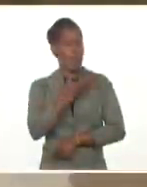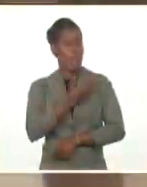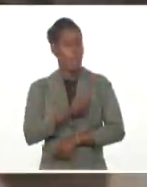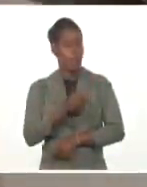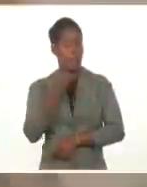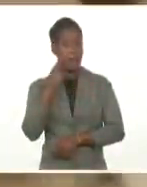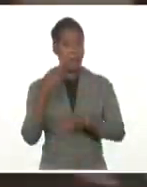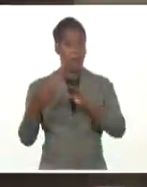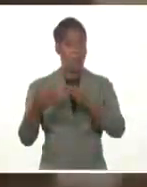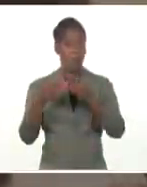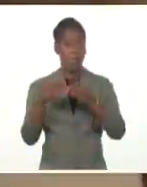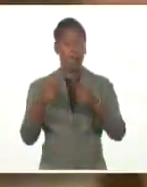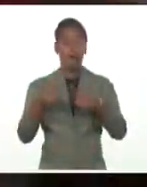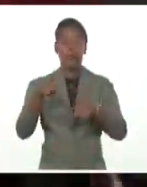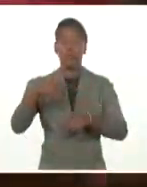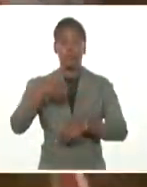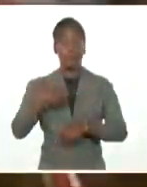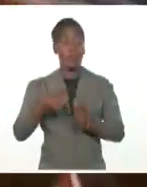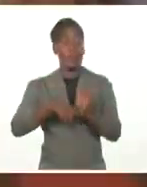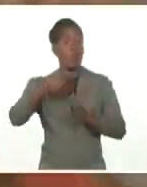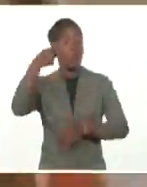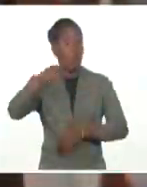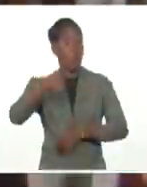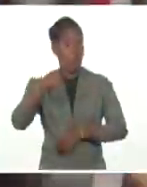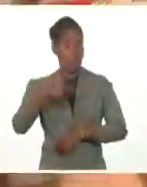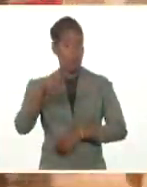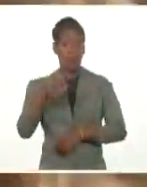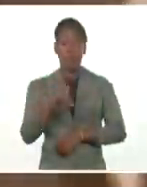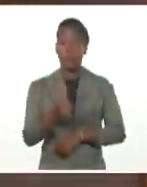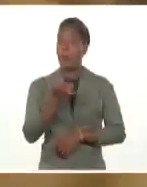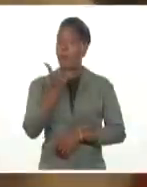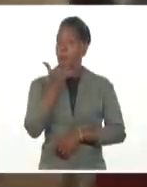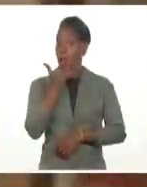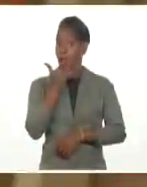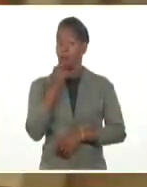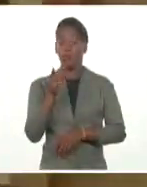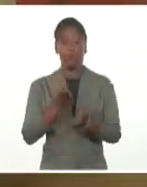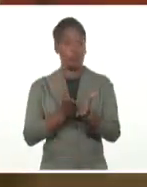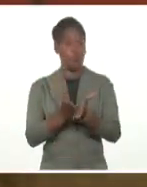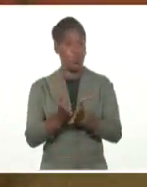y la Corte Penal Internacional, condenaron las atrocidades del régimen.